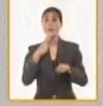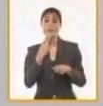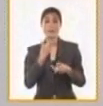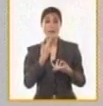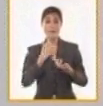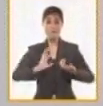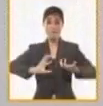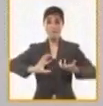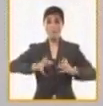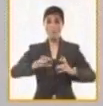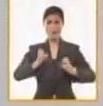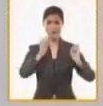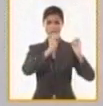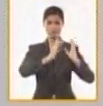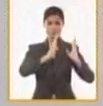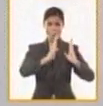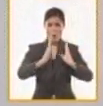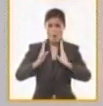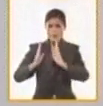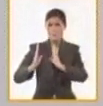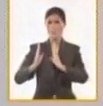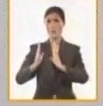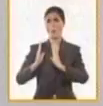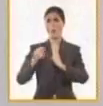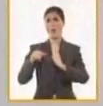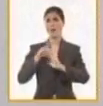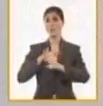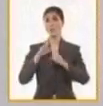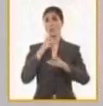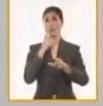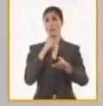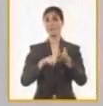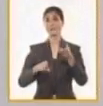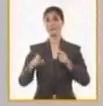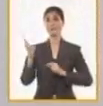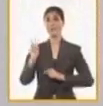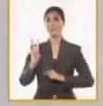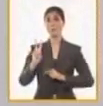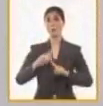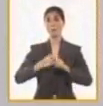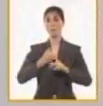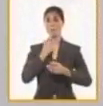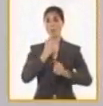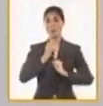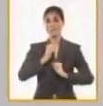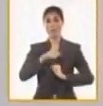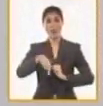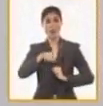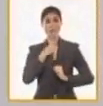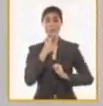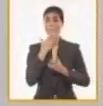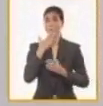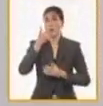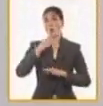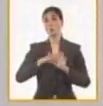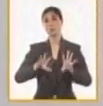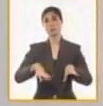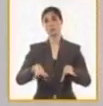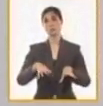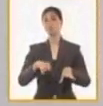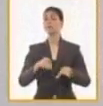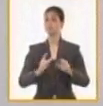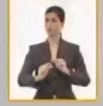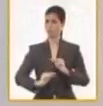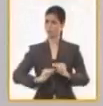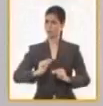estructura política como es el Partido Socialista Unido. ¿Se puede hablar de mayor estabilidad futura entonces también? Hacia allá vamos.